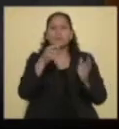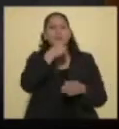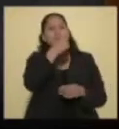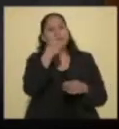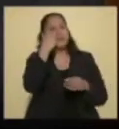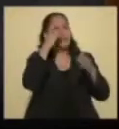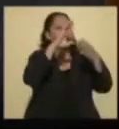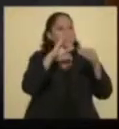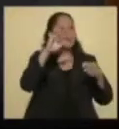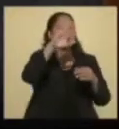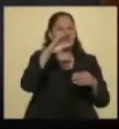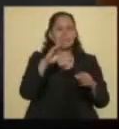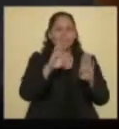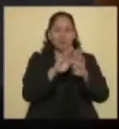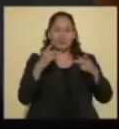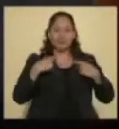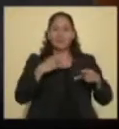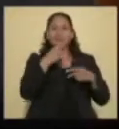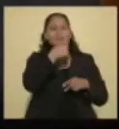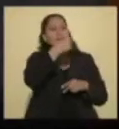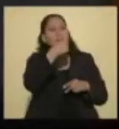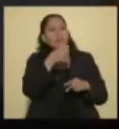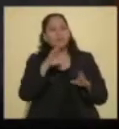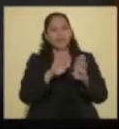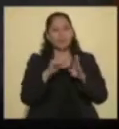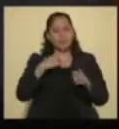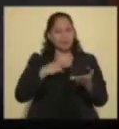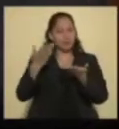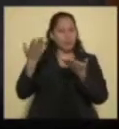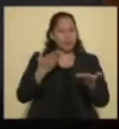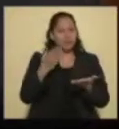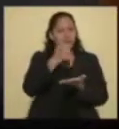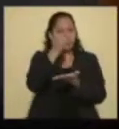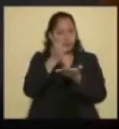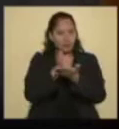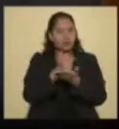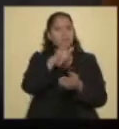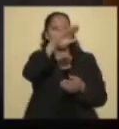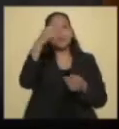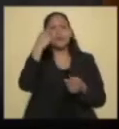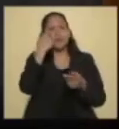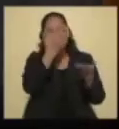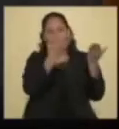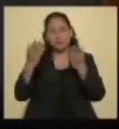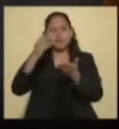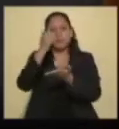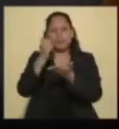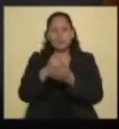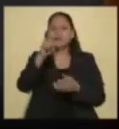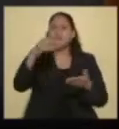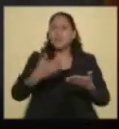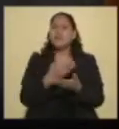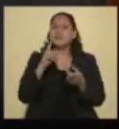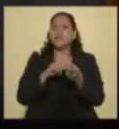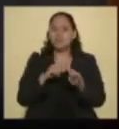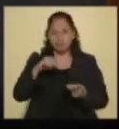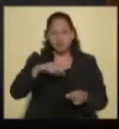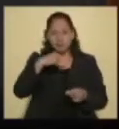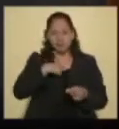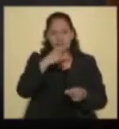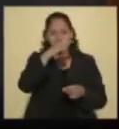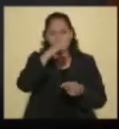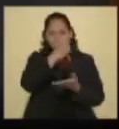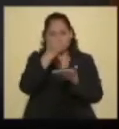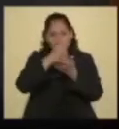que se note que estuvo la presencia de la capital de la República. ¿Dónde nació don Miguel? Aquí en la Ciudad de